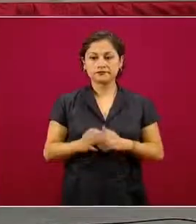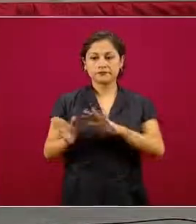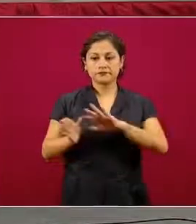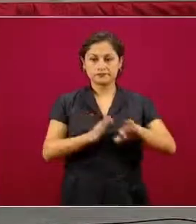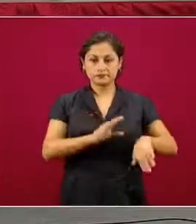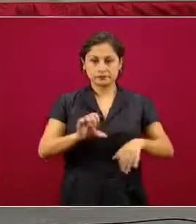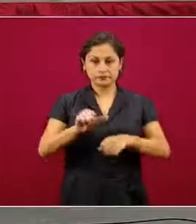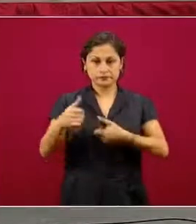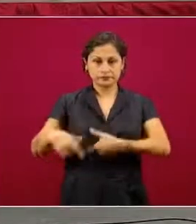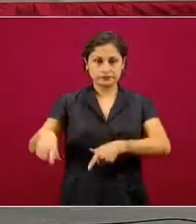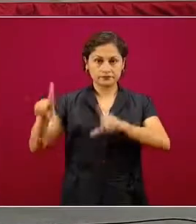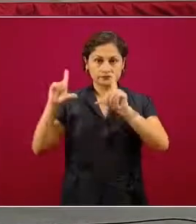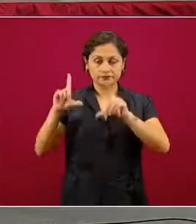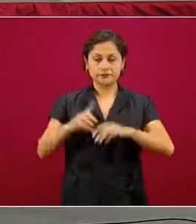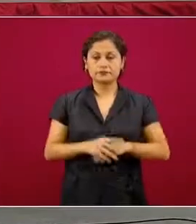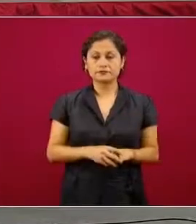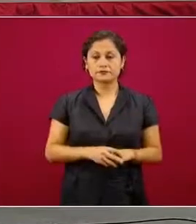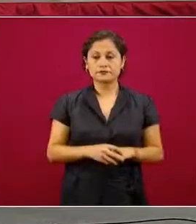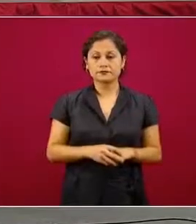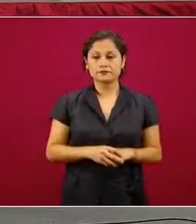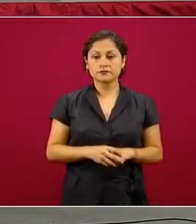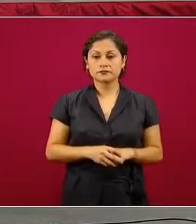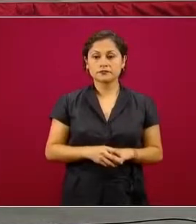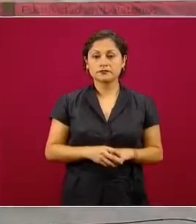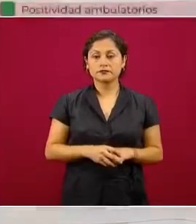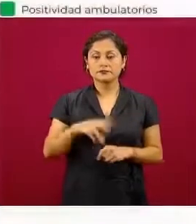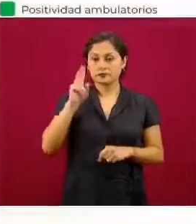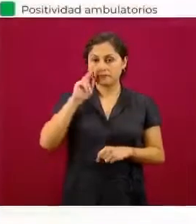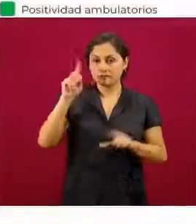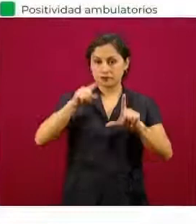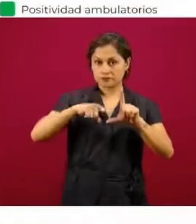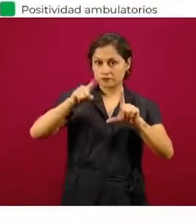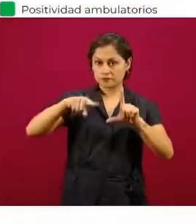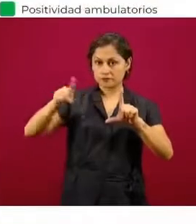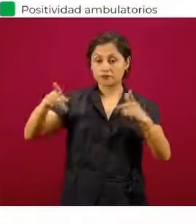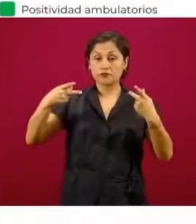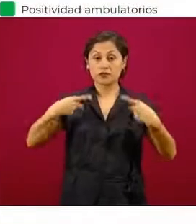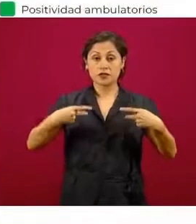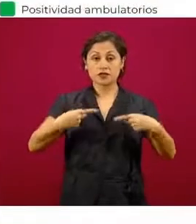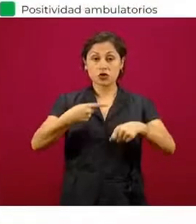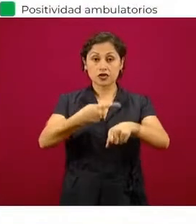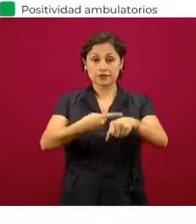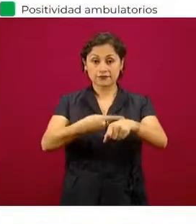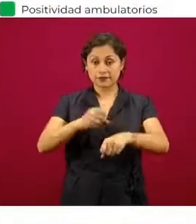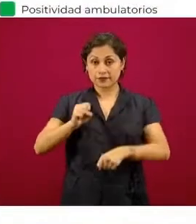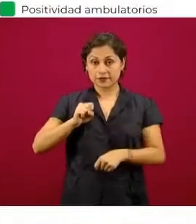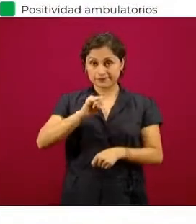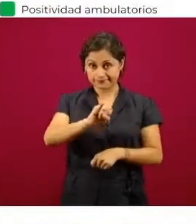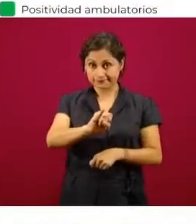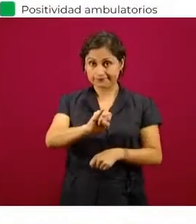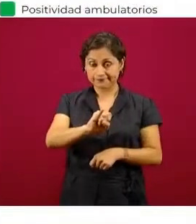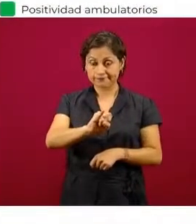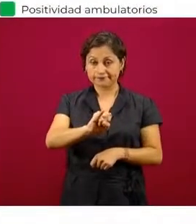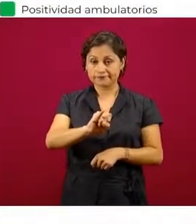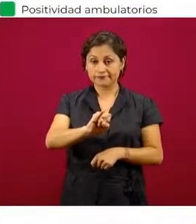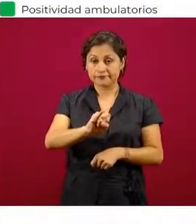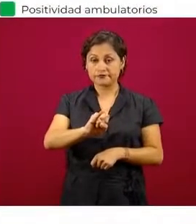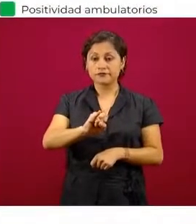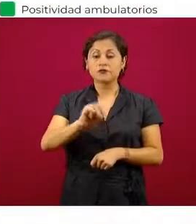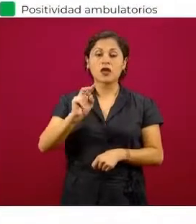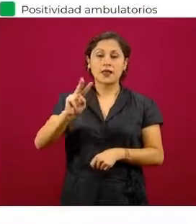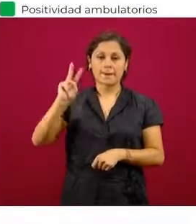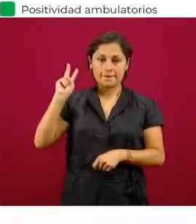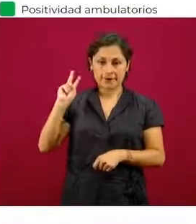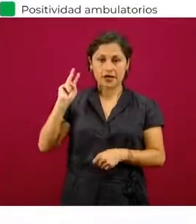Veamos la siguiente diapositiva, son los porcentajes de positividad que a diferencia de cómo los presentamos el día